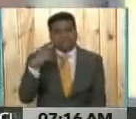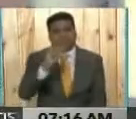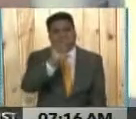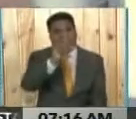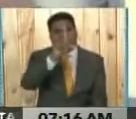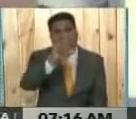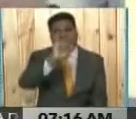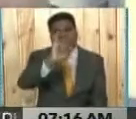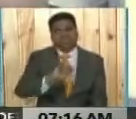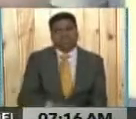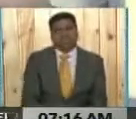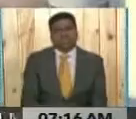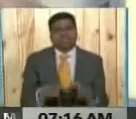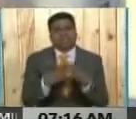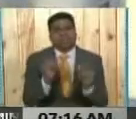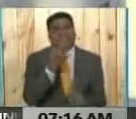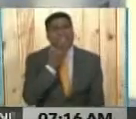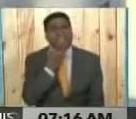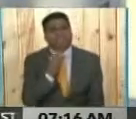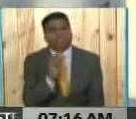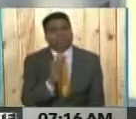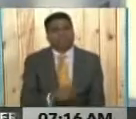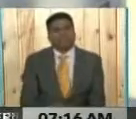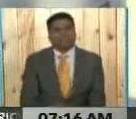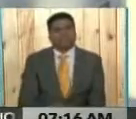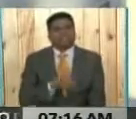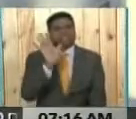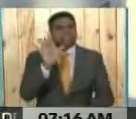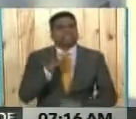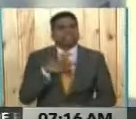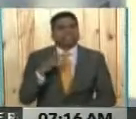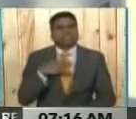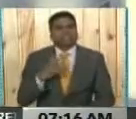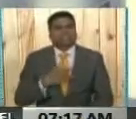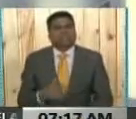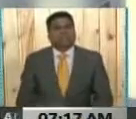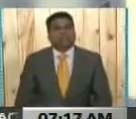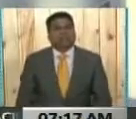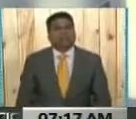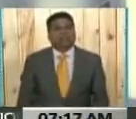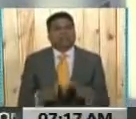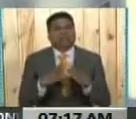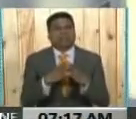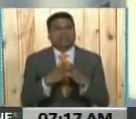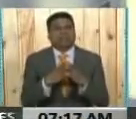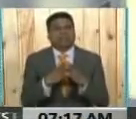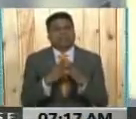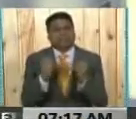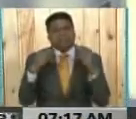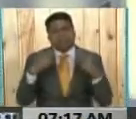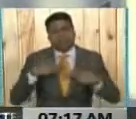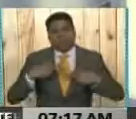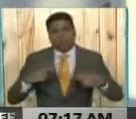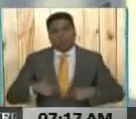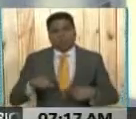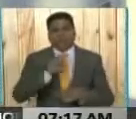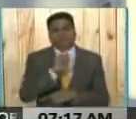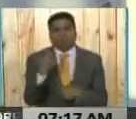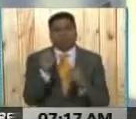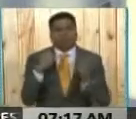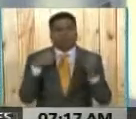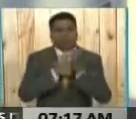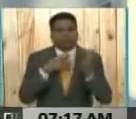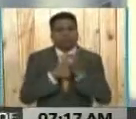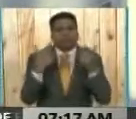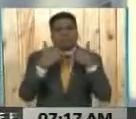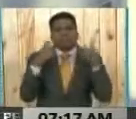ético, estar sensibilizado por la condición humana y no luchar por la libertad,